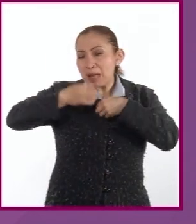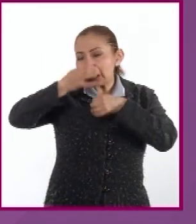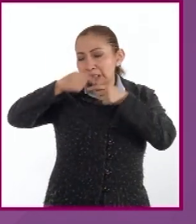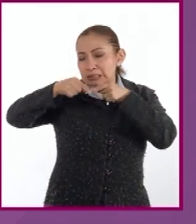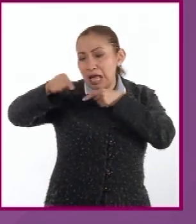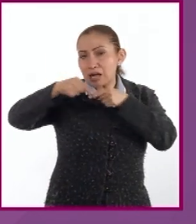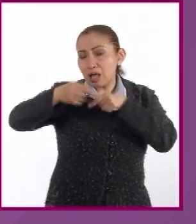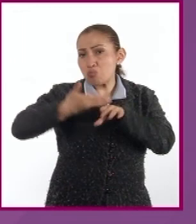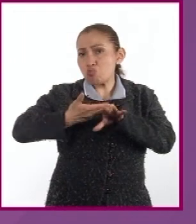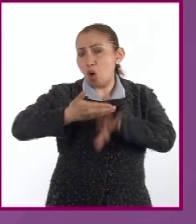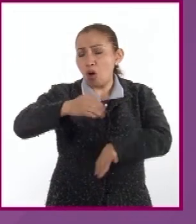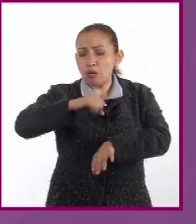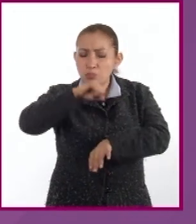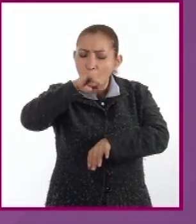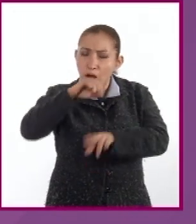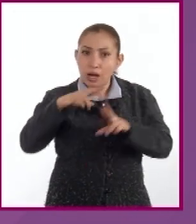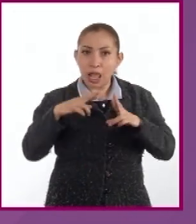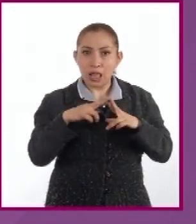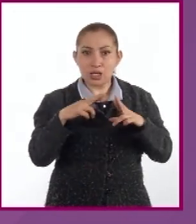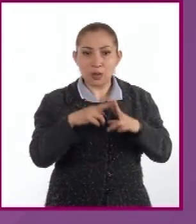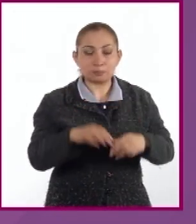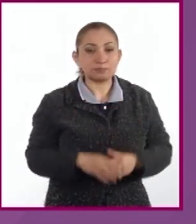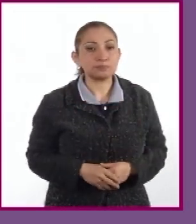era profundamente religioso.